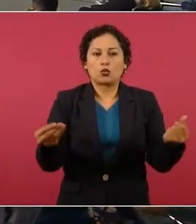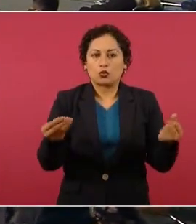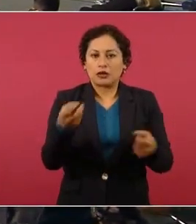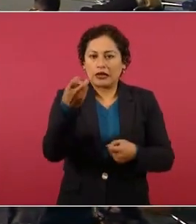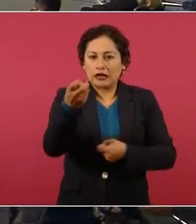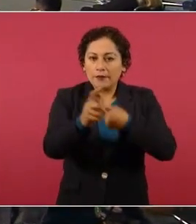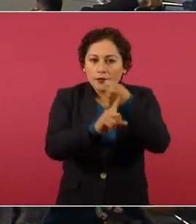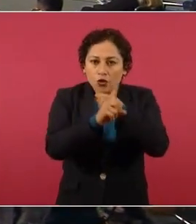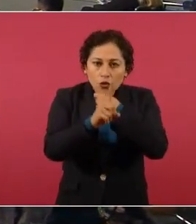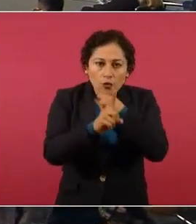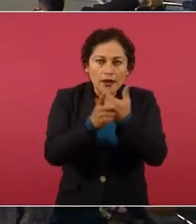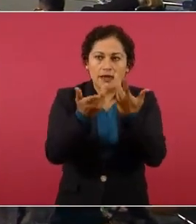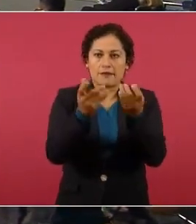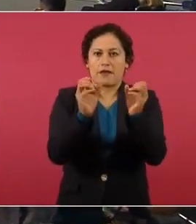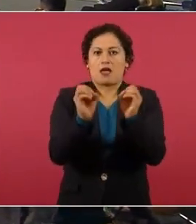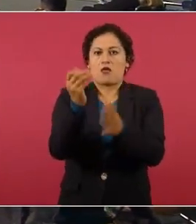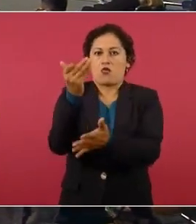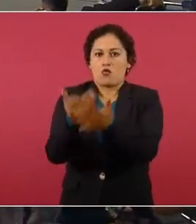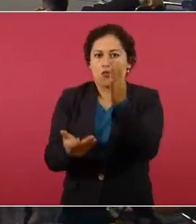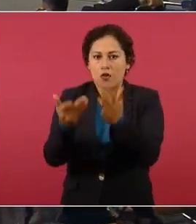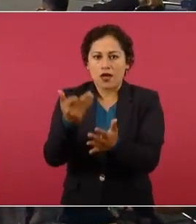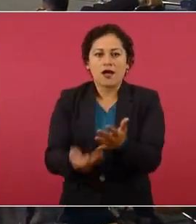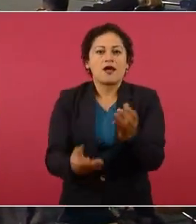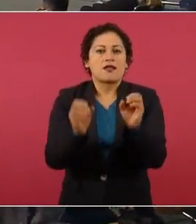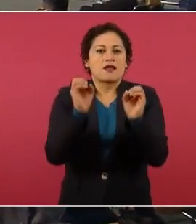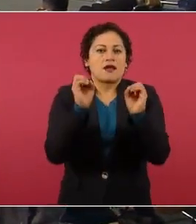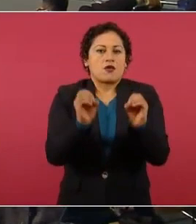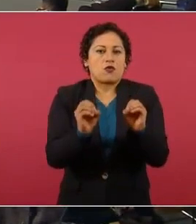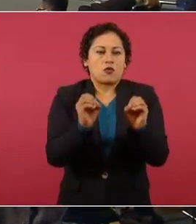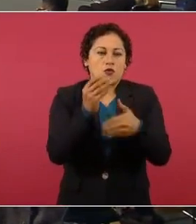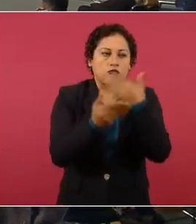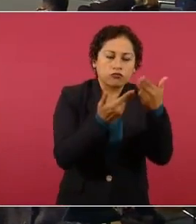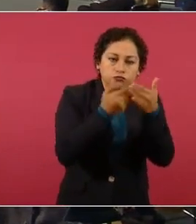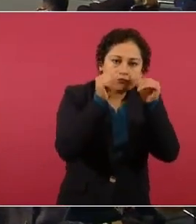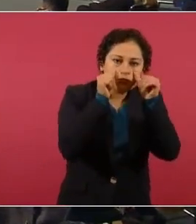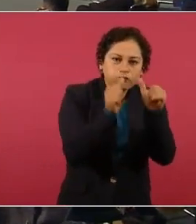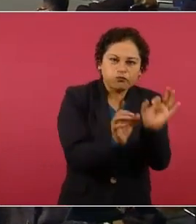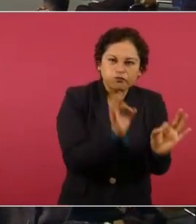que hace falta y que se dé atención de primera.